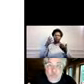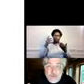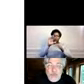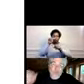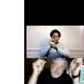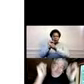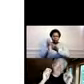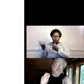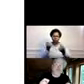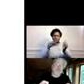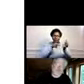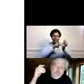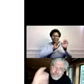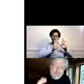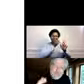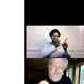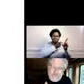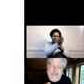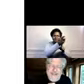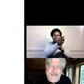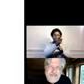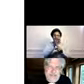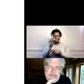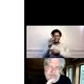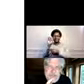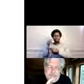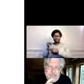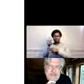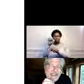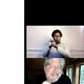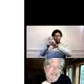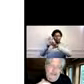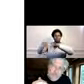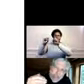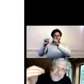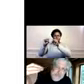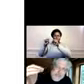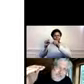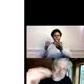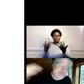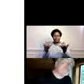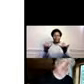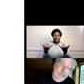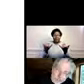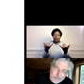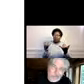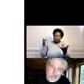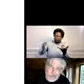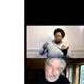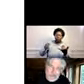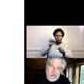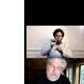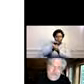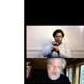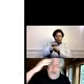tomar la temperatura de una persona. Y esos proveedores de soporte directo realmente tuvieron que aprender